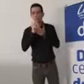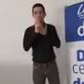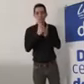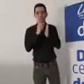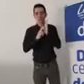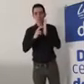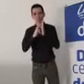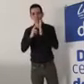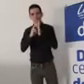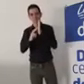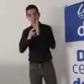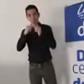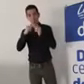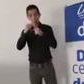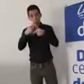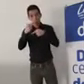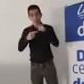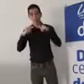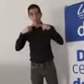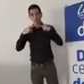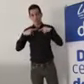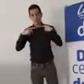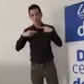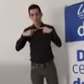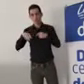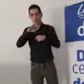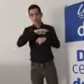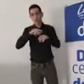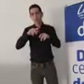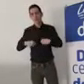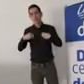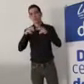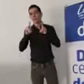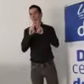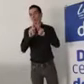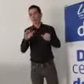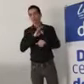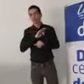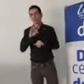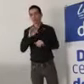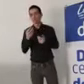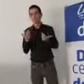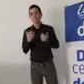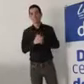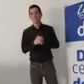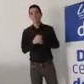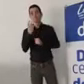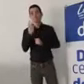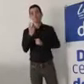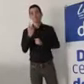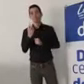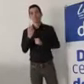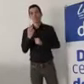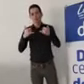garante de derechos? Y en ese caso nosotros realizamos un trabajo maravilloso llevando la voz de los jóvenes colombianos a esos escenarios